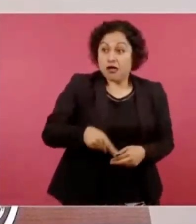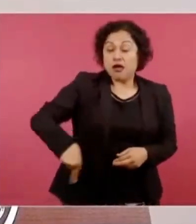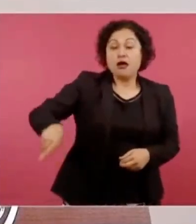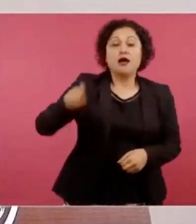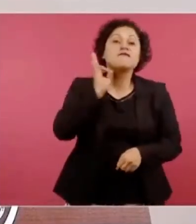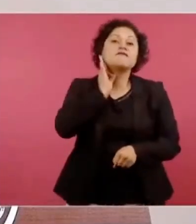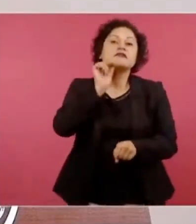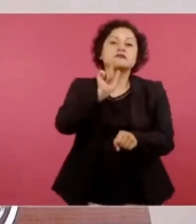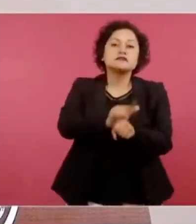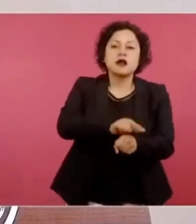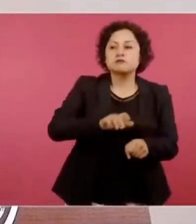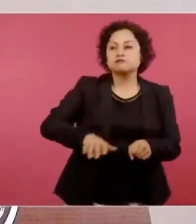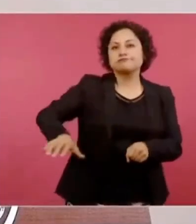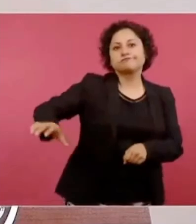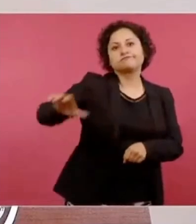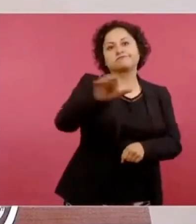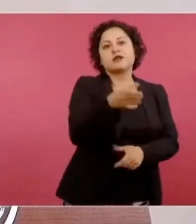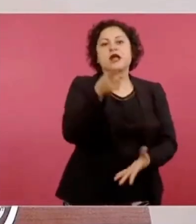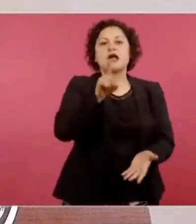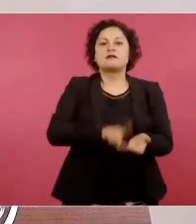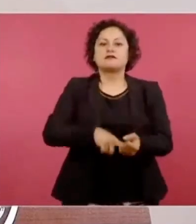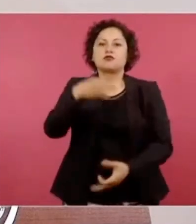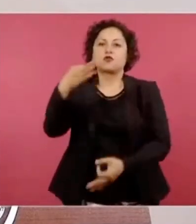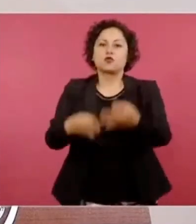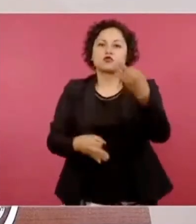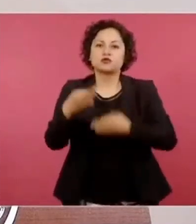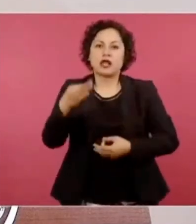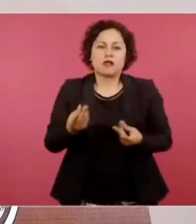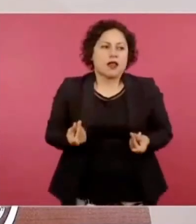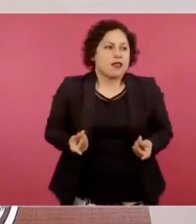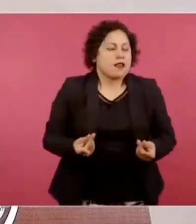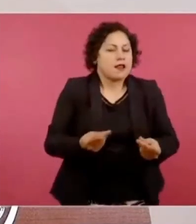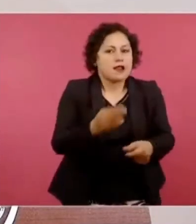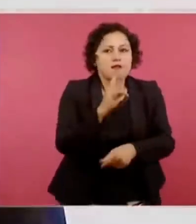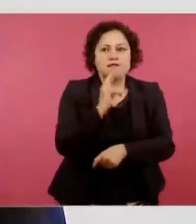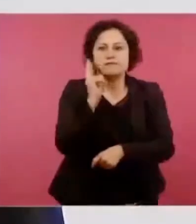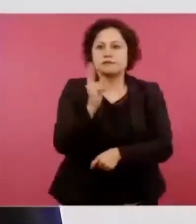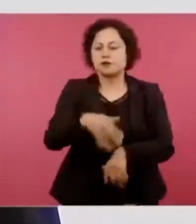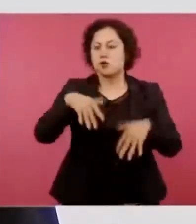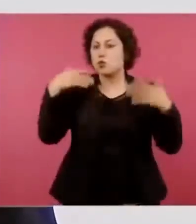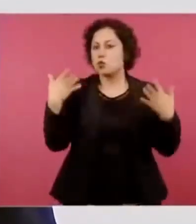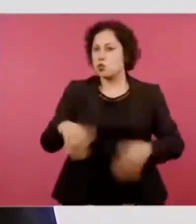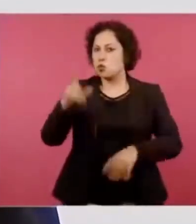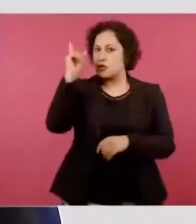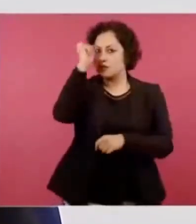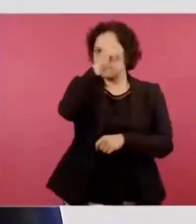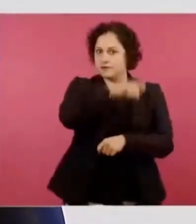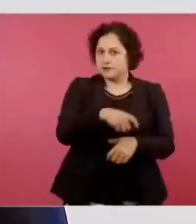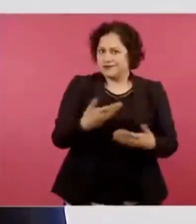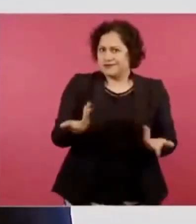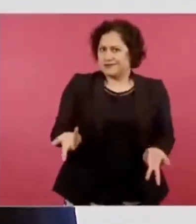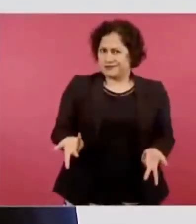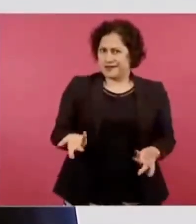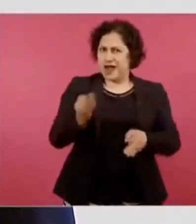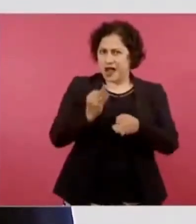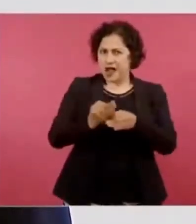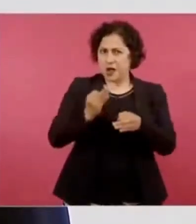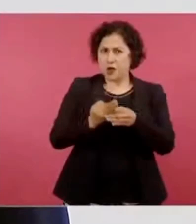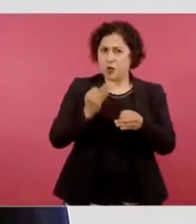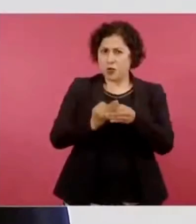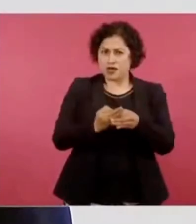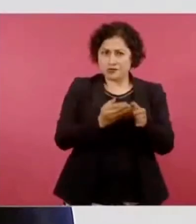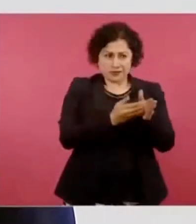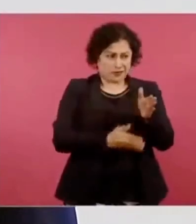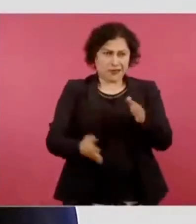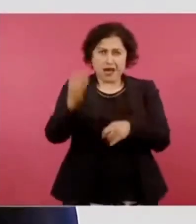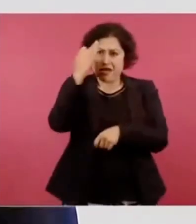para los juzgados. Es decir, si de por sí hoy tardan muchísimo tiempo en